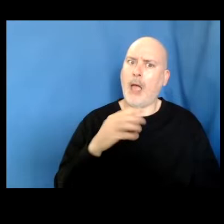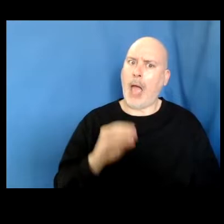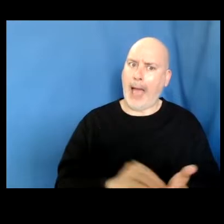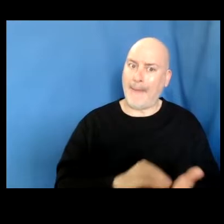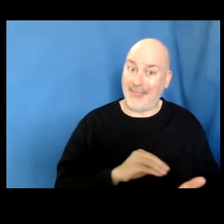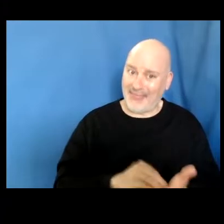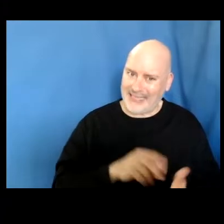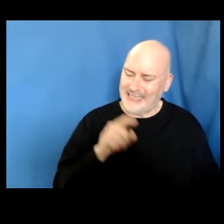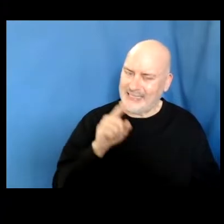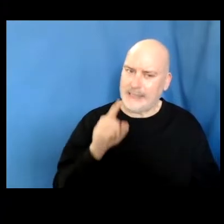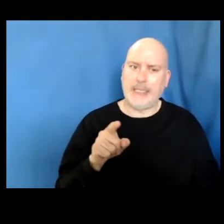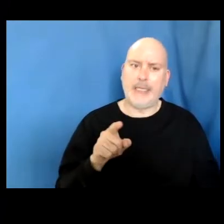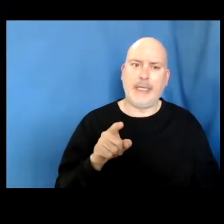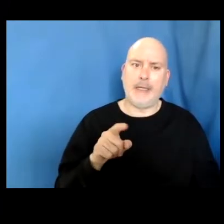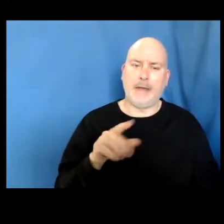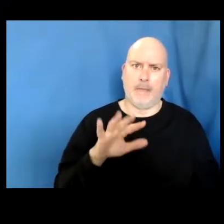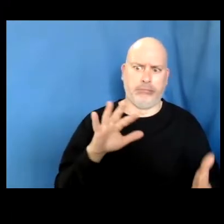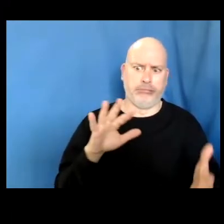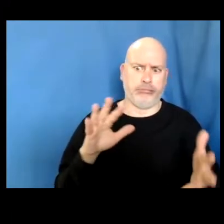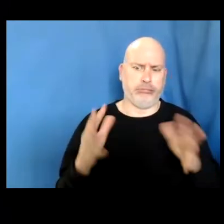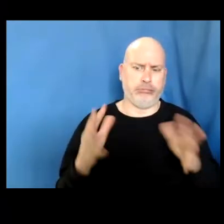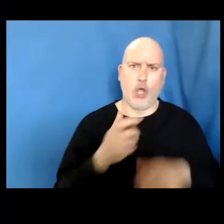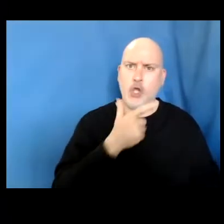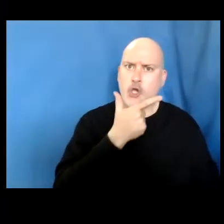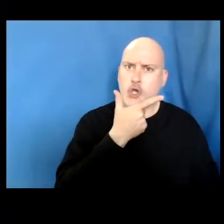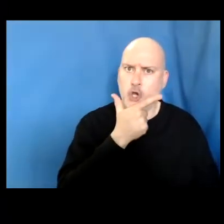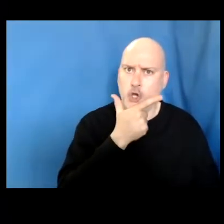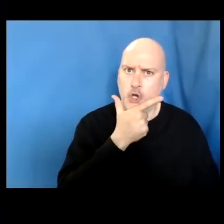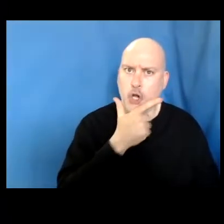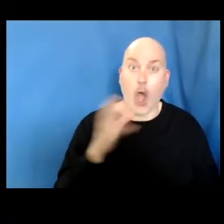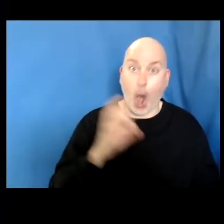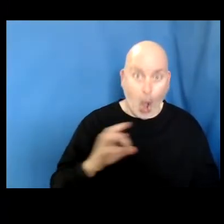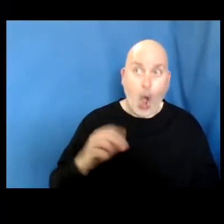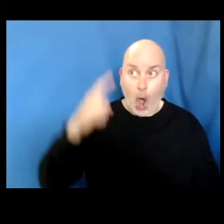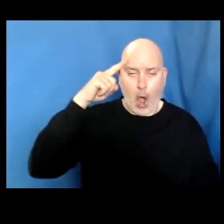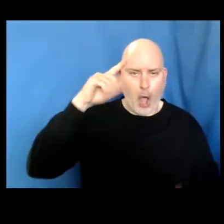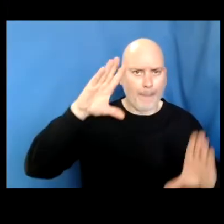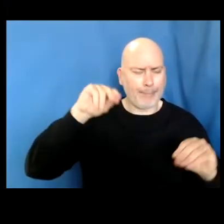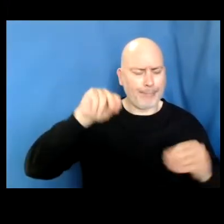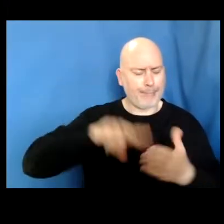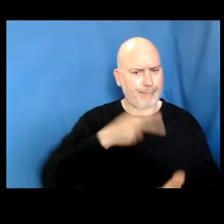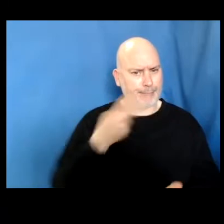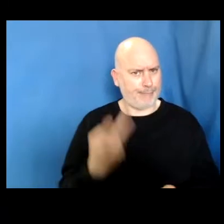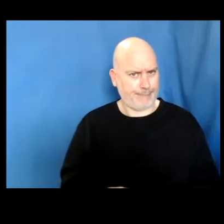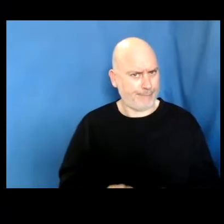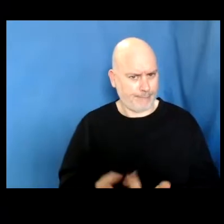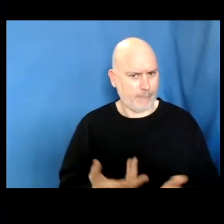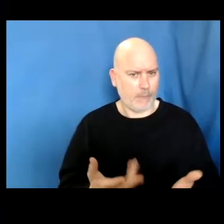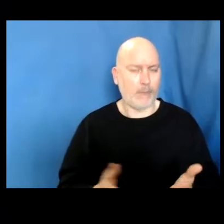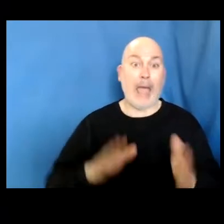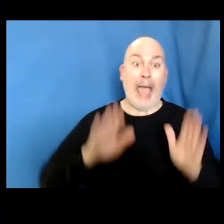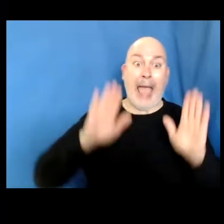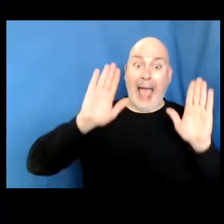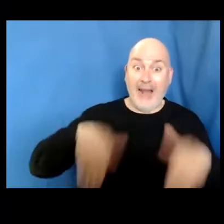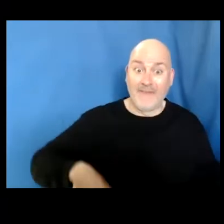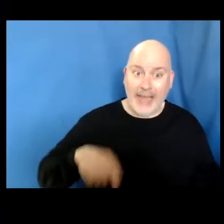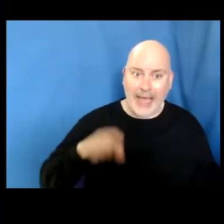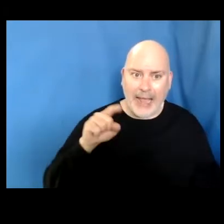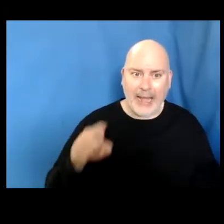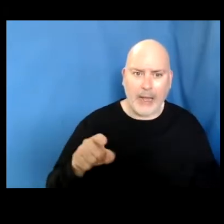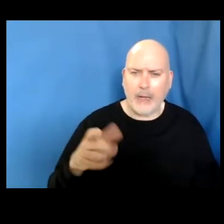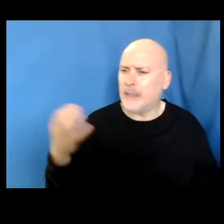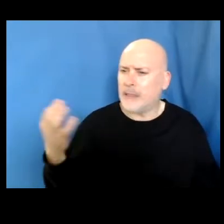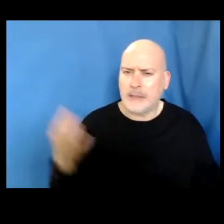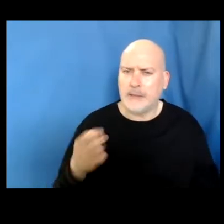pueden también cambiar de color o incluso perder el conocimiento. Al final va a acabar